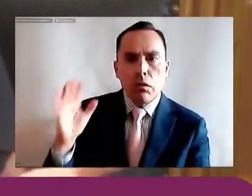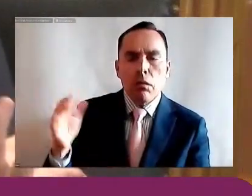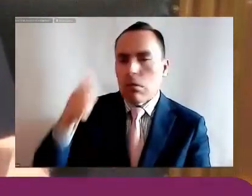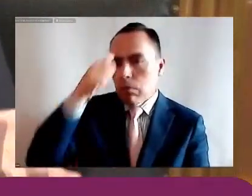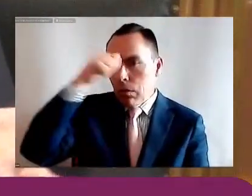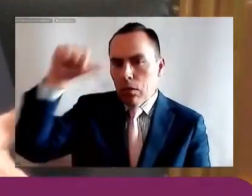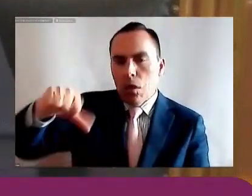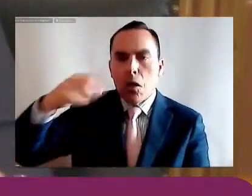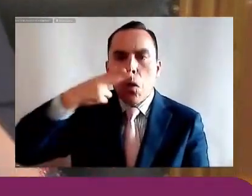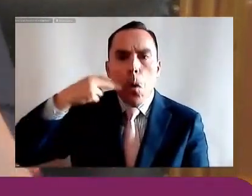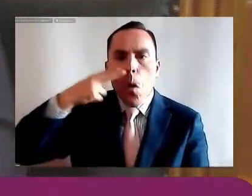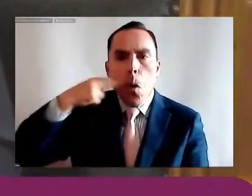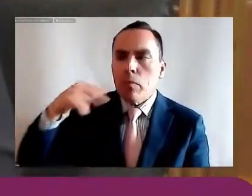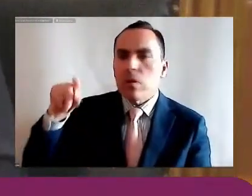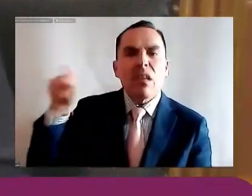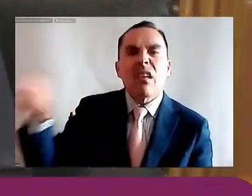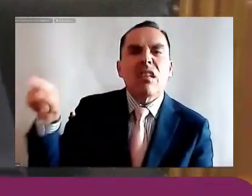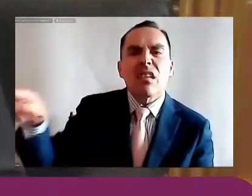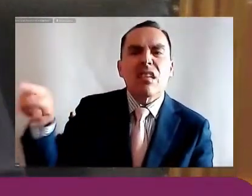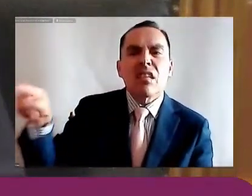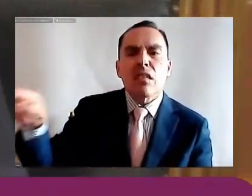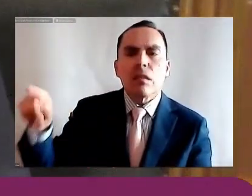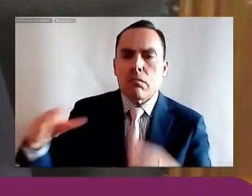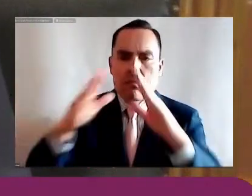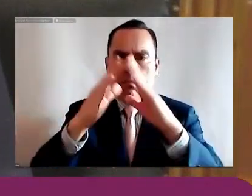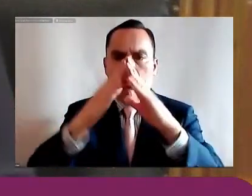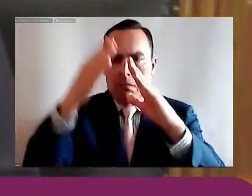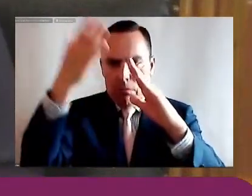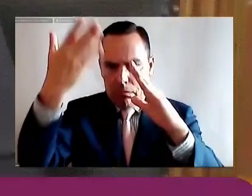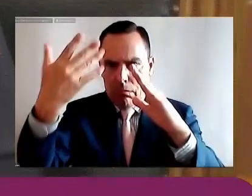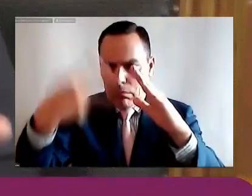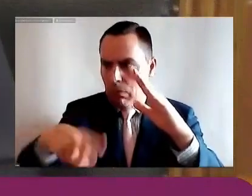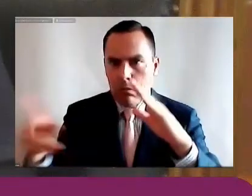el que nos interesa porque es heredero en este contexto? ¿Qué ocurre ahí?